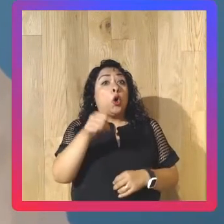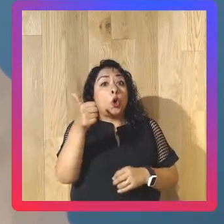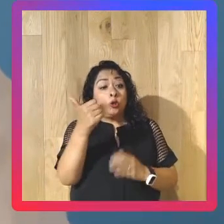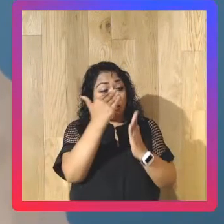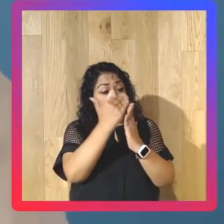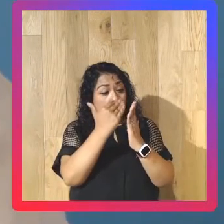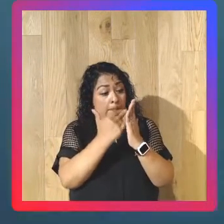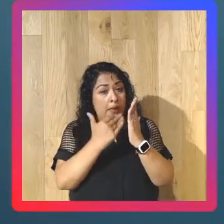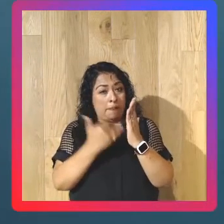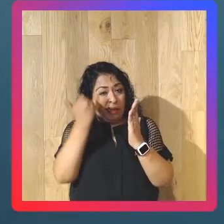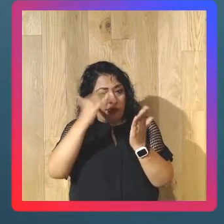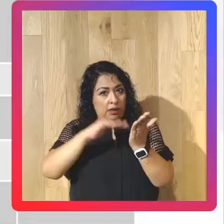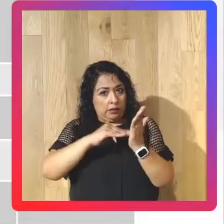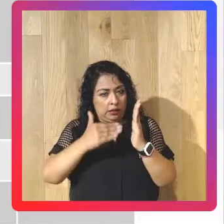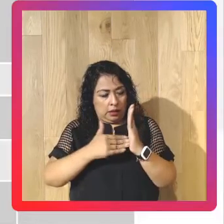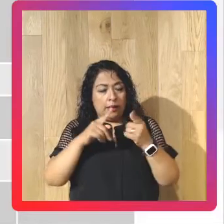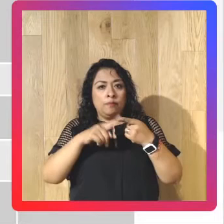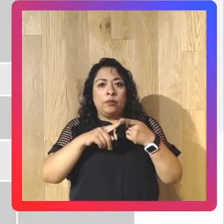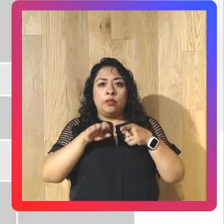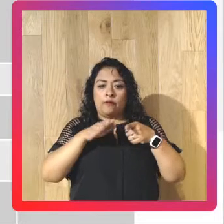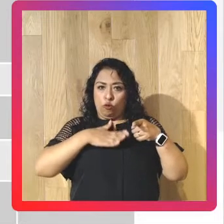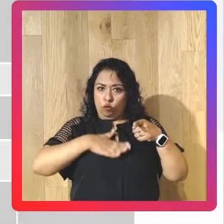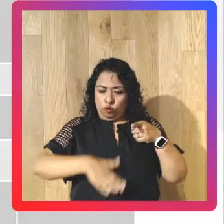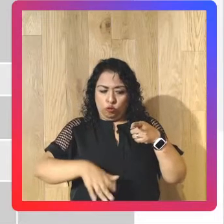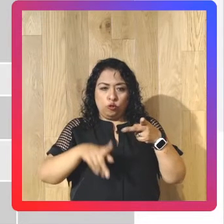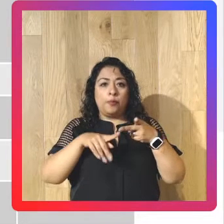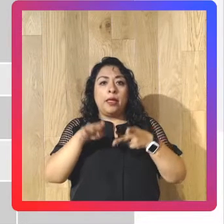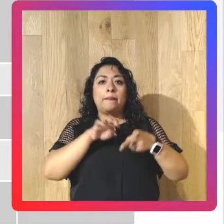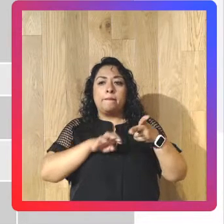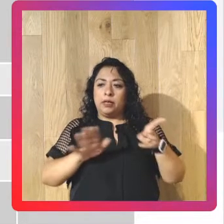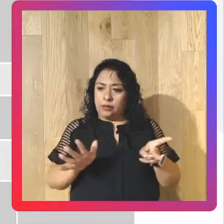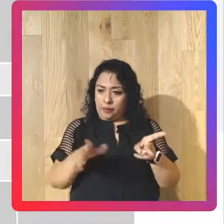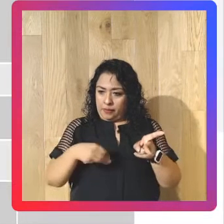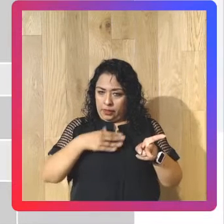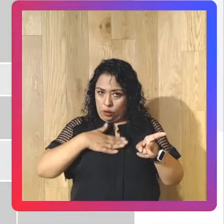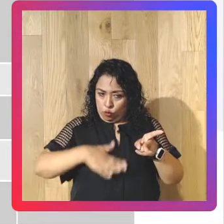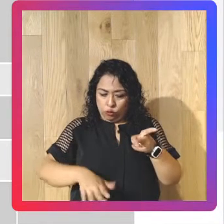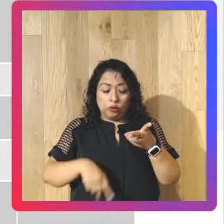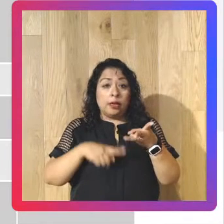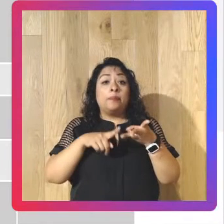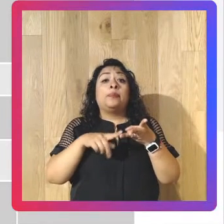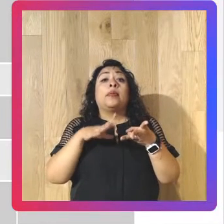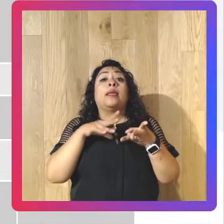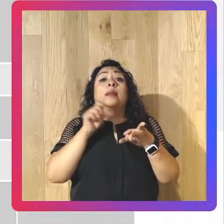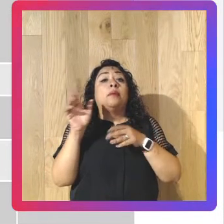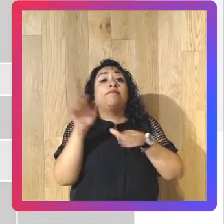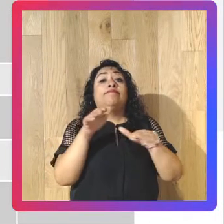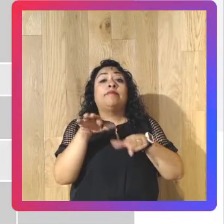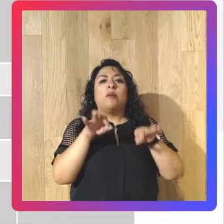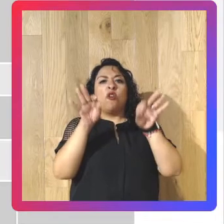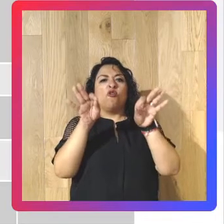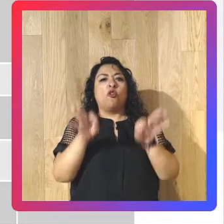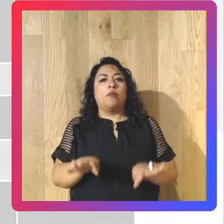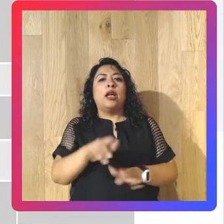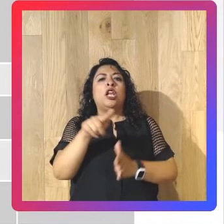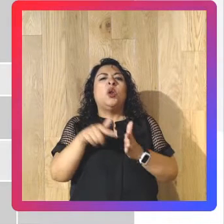líneas estratégicas: trabajo digno, empresa promotora de vida digna, creación de empleos formales